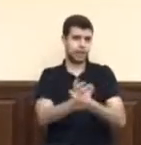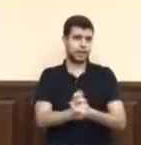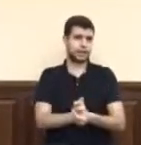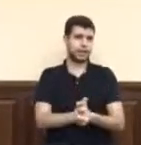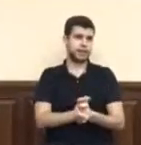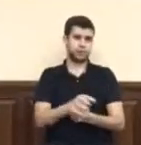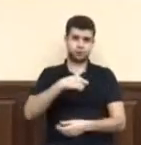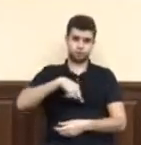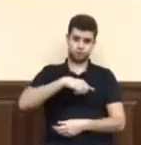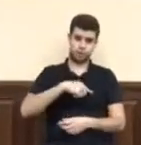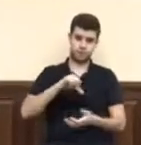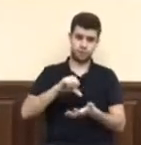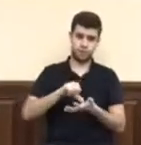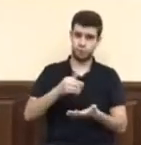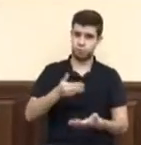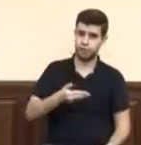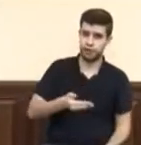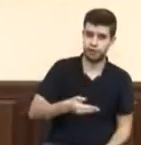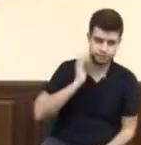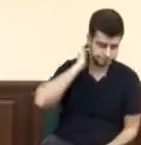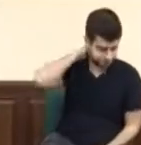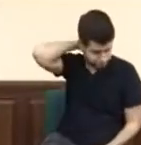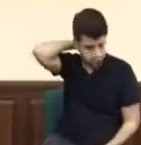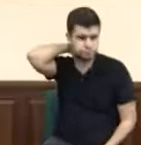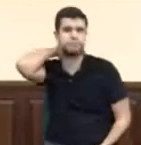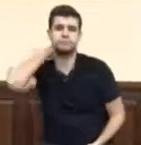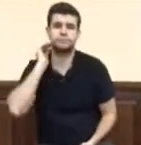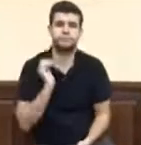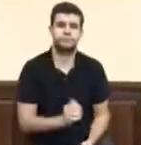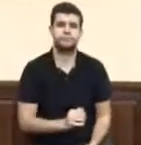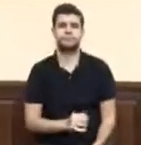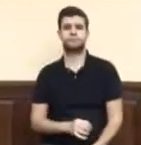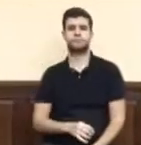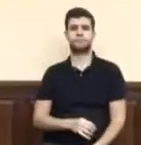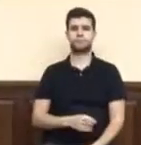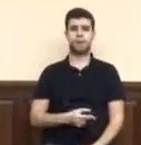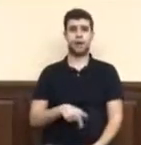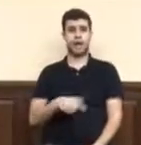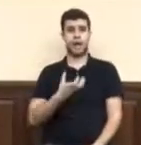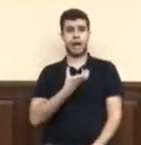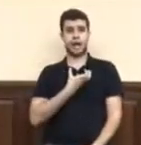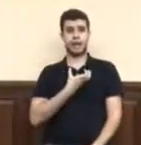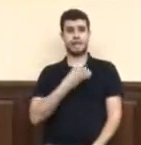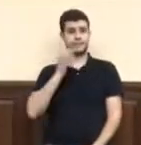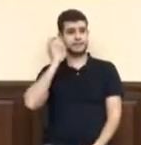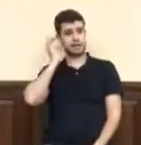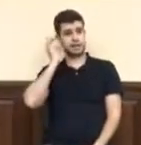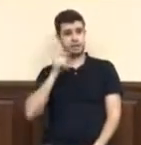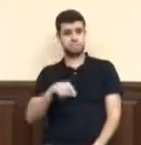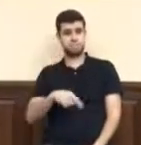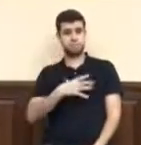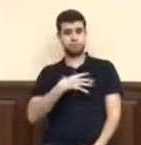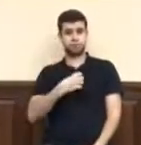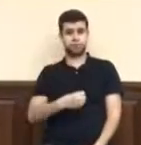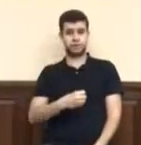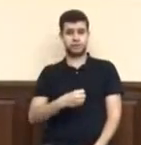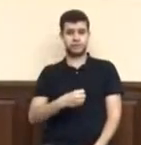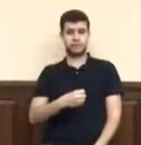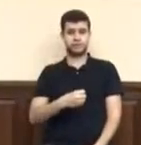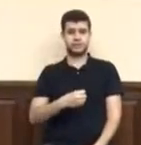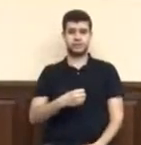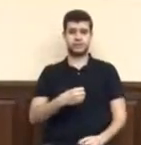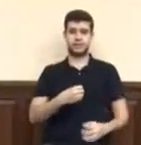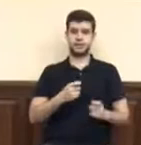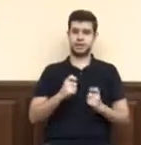para nuestra ciudad, que además es la mismísima alcaldesa de Móstoles, la que delega en la portavoz